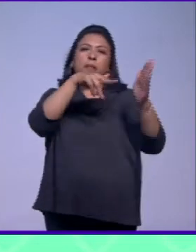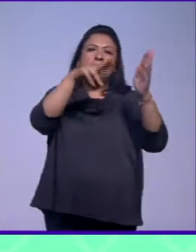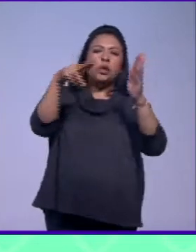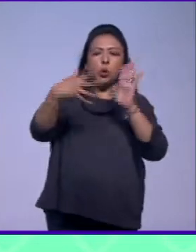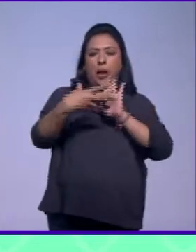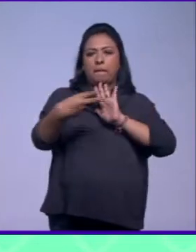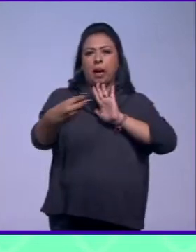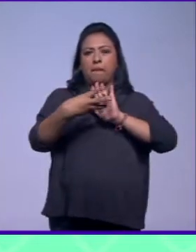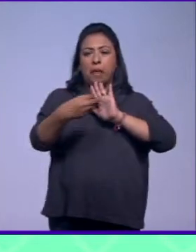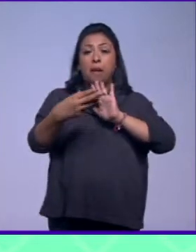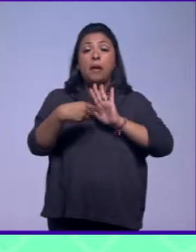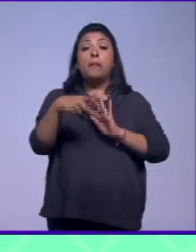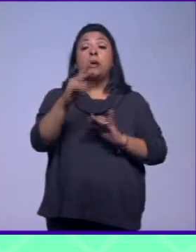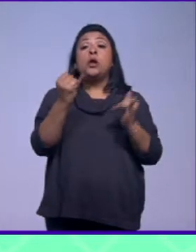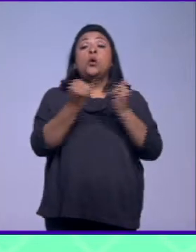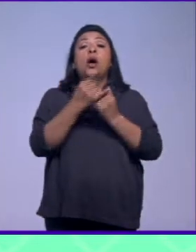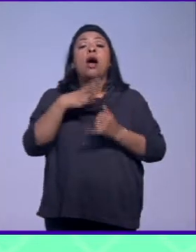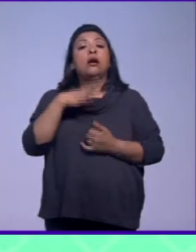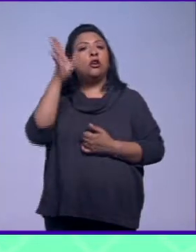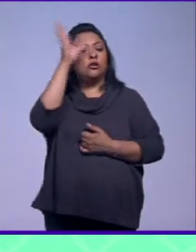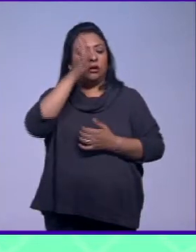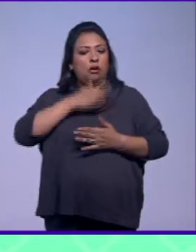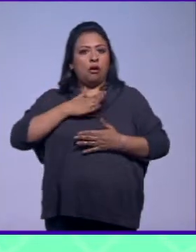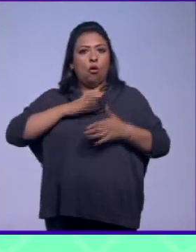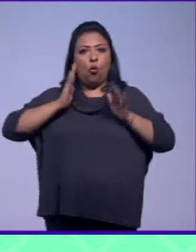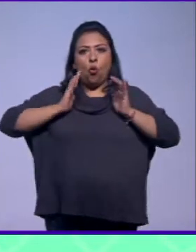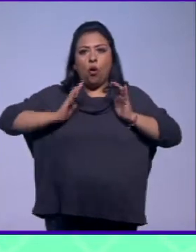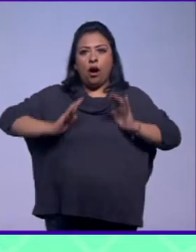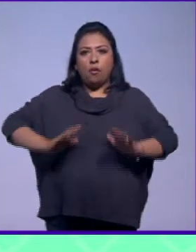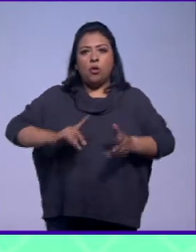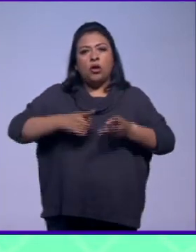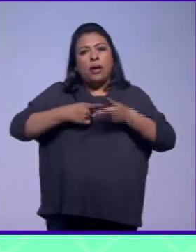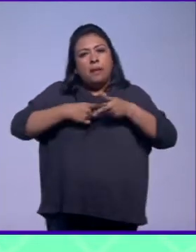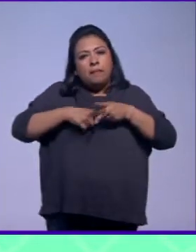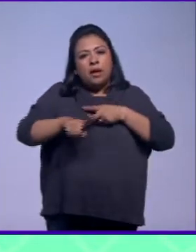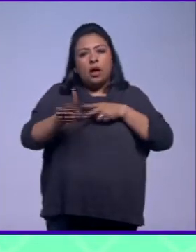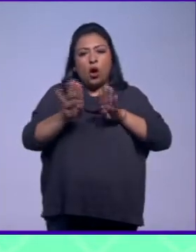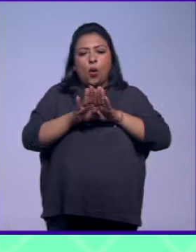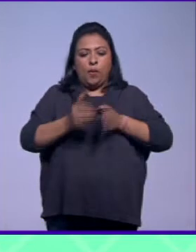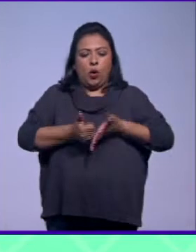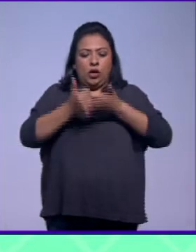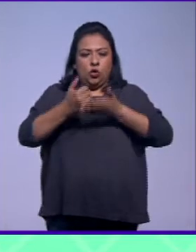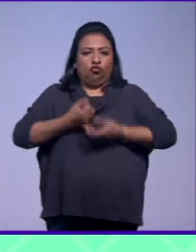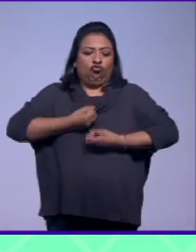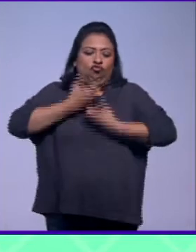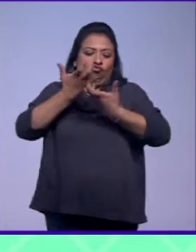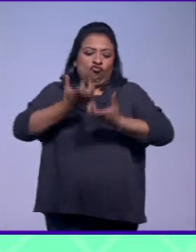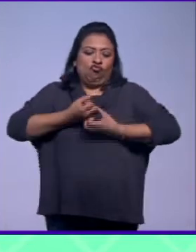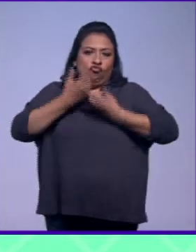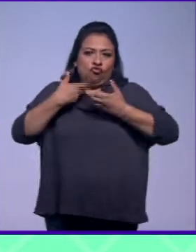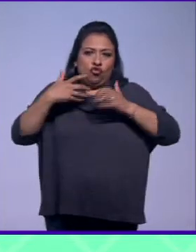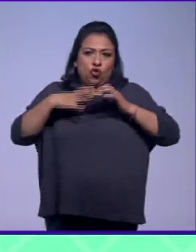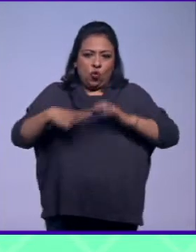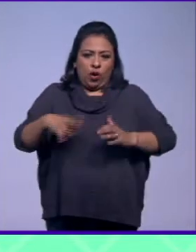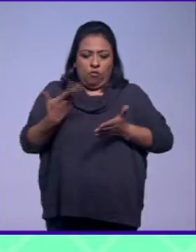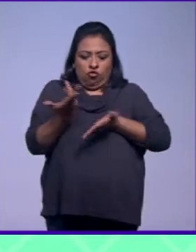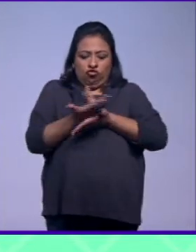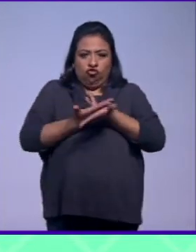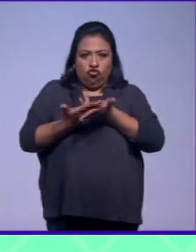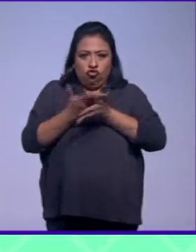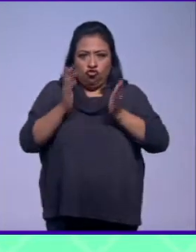pero también media toma conciencia de su cuerpo y empieza a expresarse con él empieza a dibujar con él